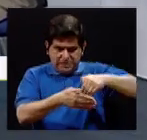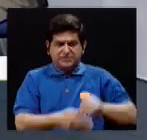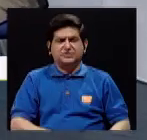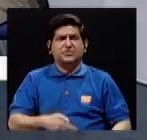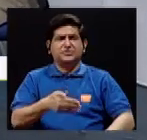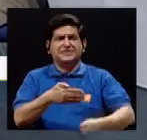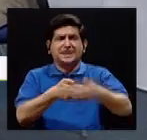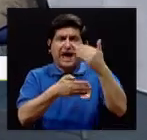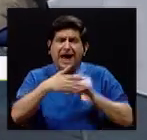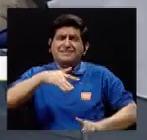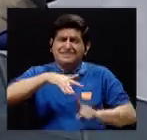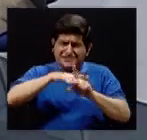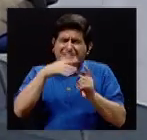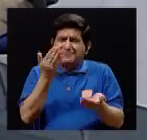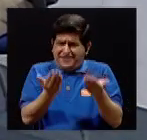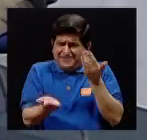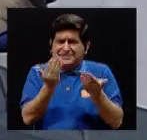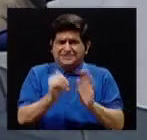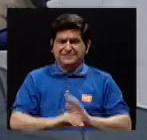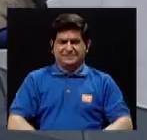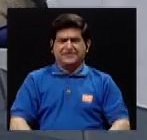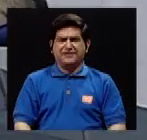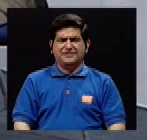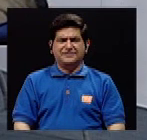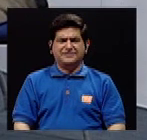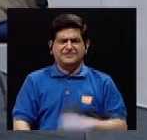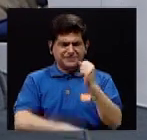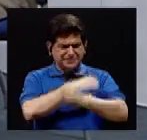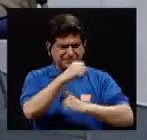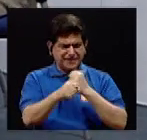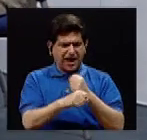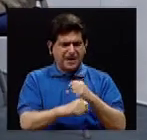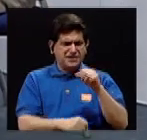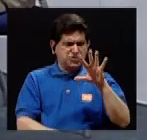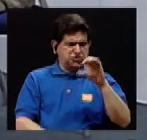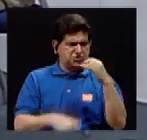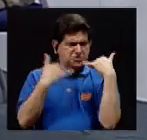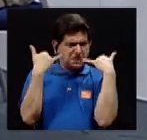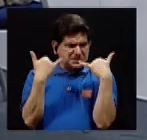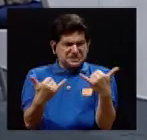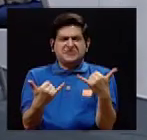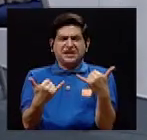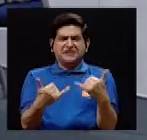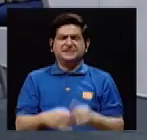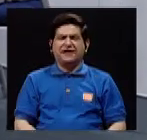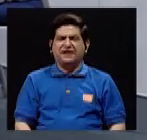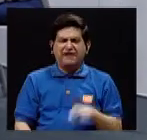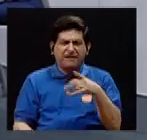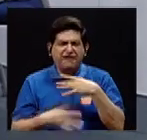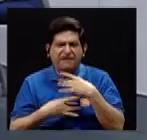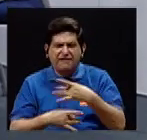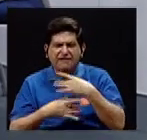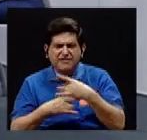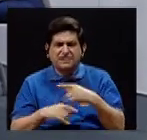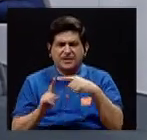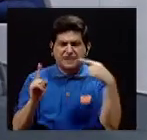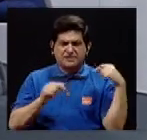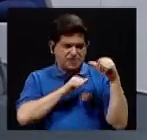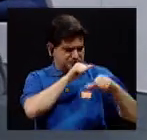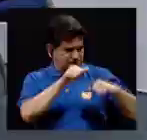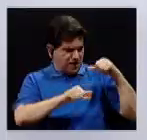porque surge antes surge incluso eh Por ahí de los años 50 ya nace la inquietud desde la